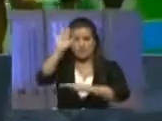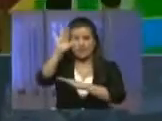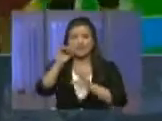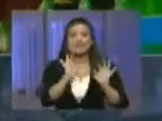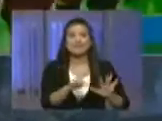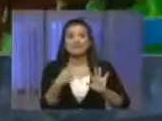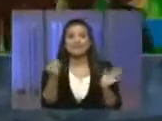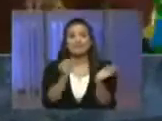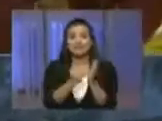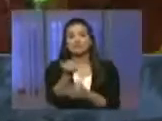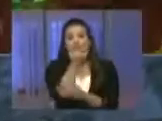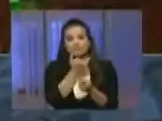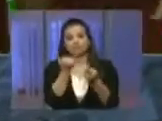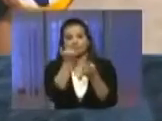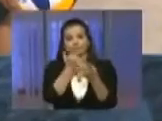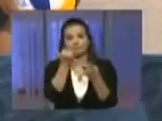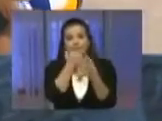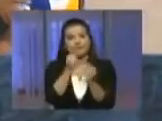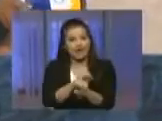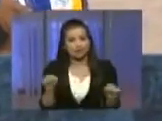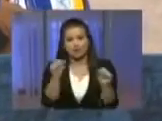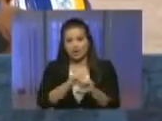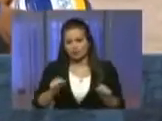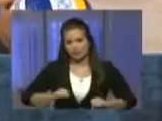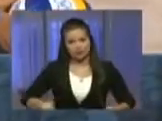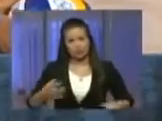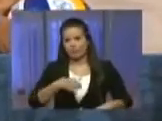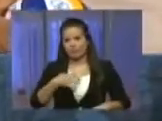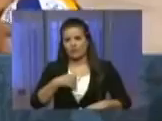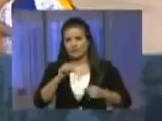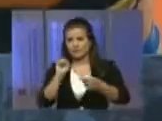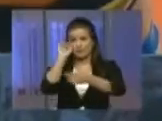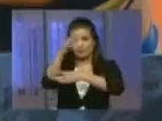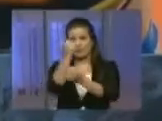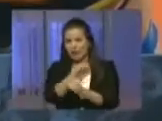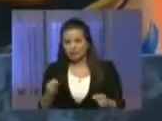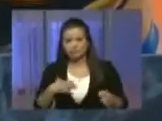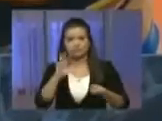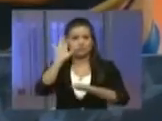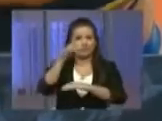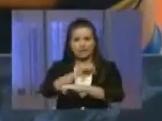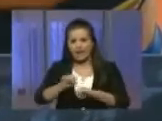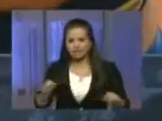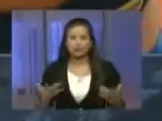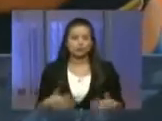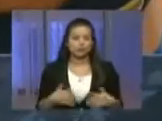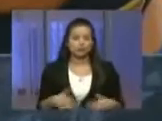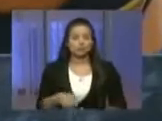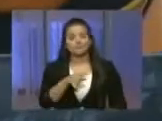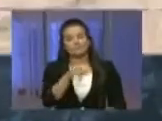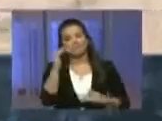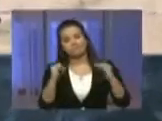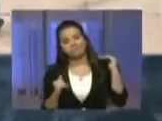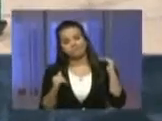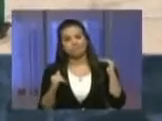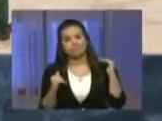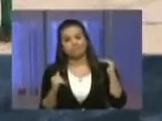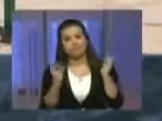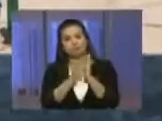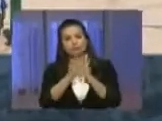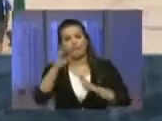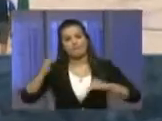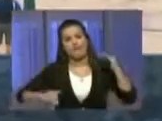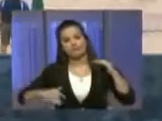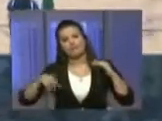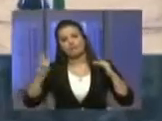16 lanzamientos en el segundo y tercer cuarto del juego eso creo un desnivel pero va generando